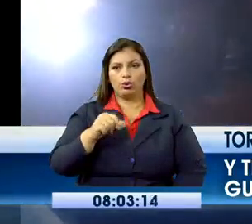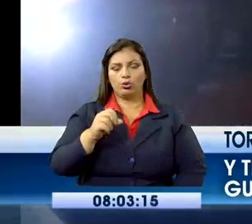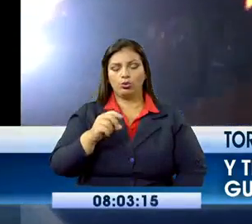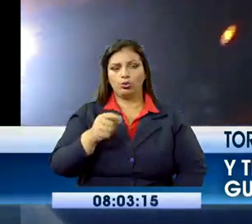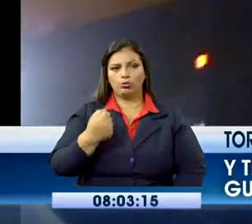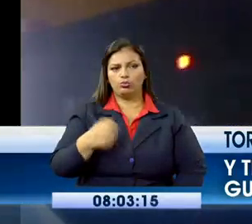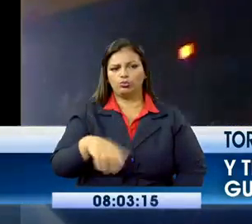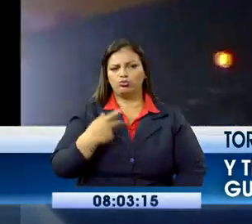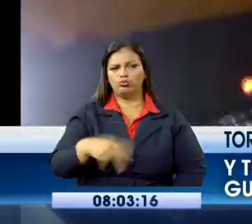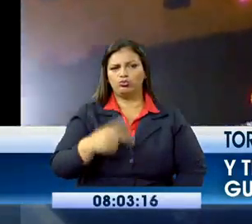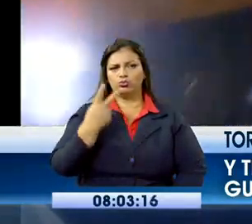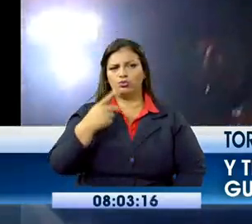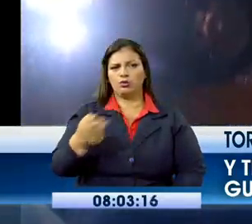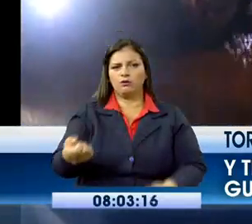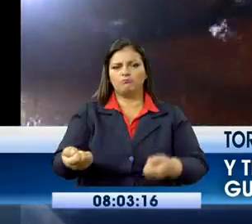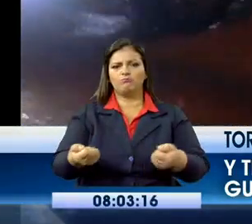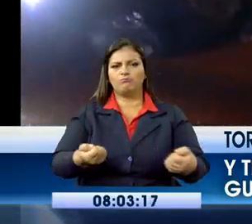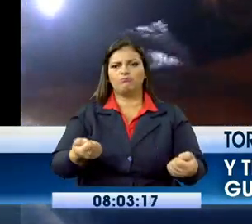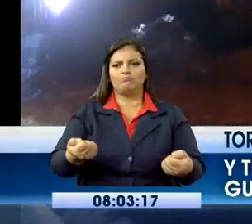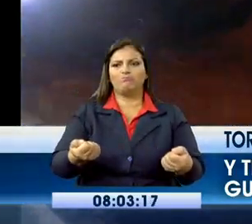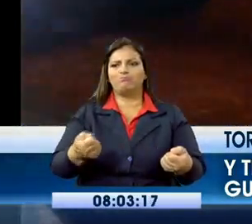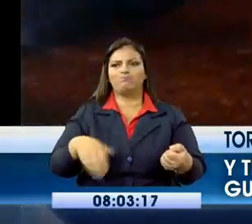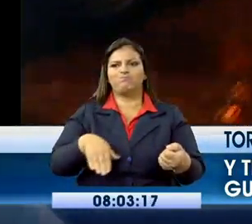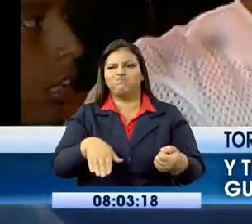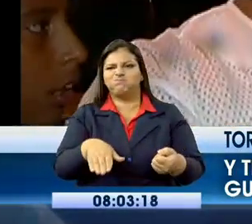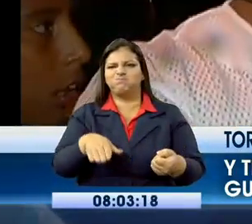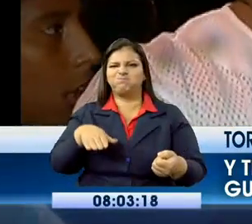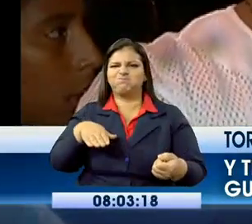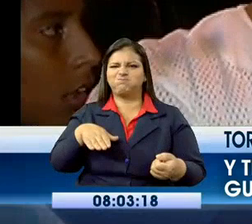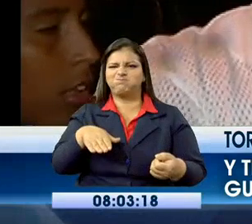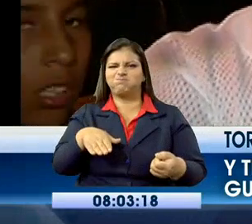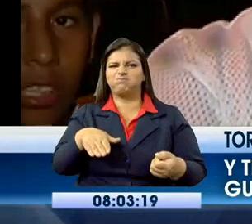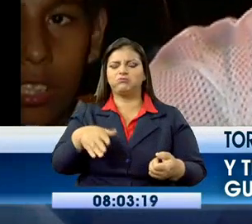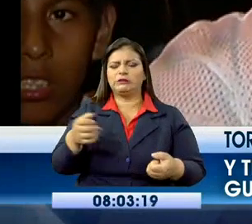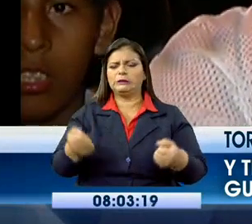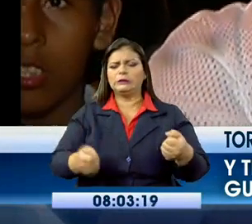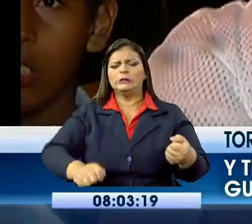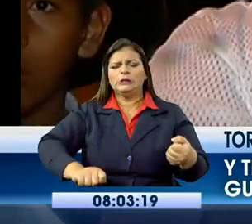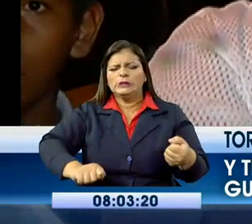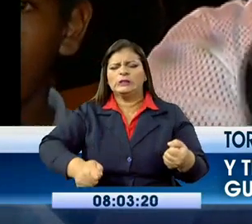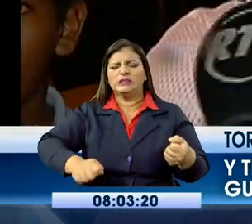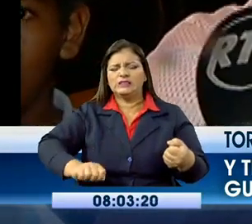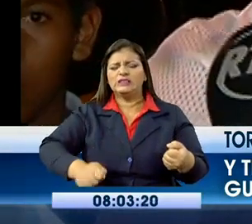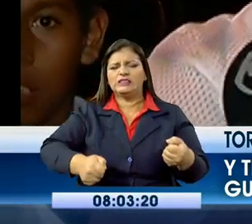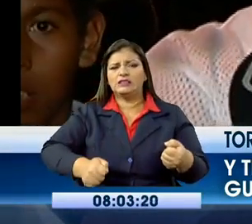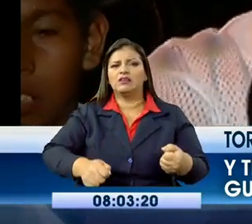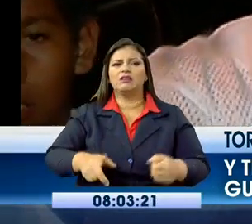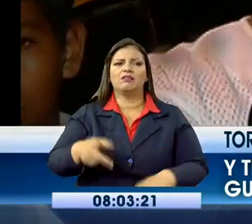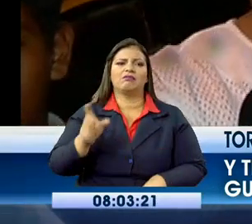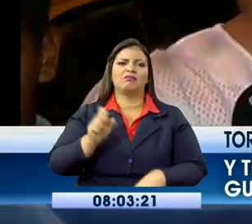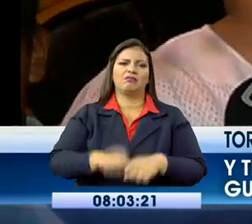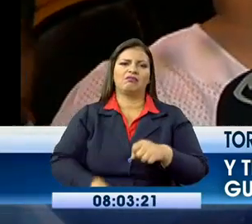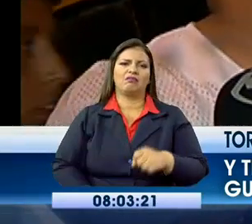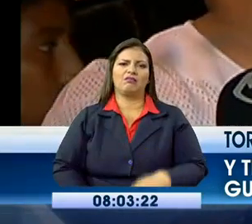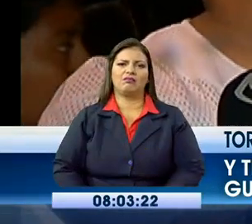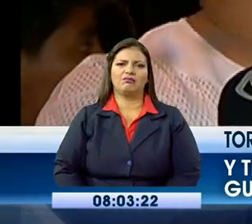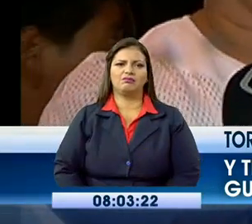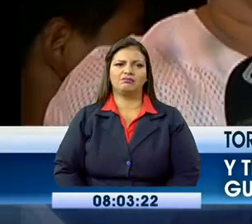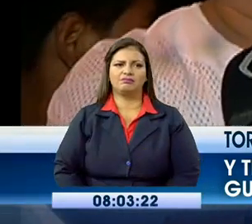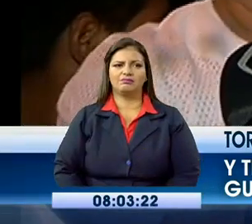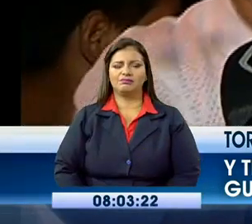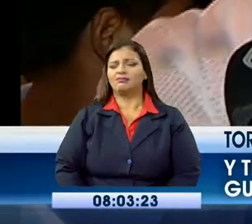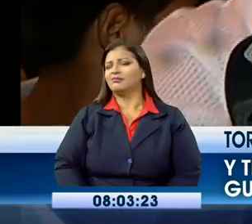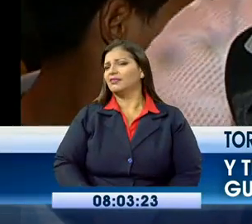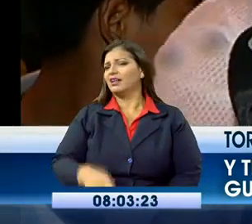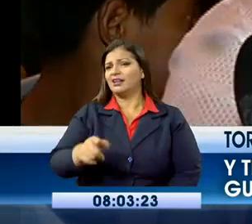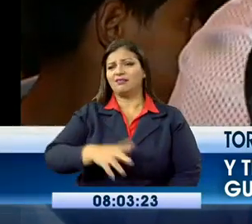luchaban contra la fuerza del agua. Yo trabajo aquí en la Marta. ¿Siempre se inunda acá? Sí, siempre es